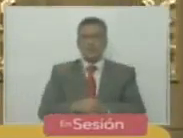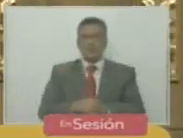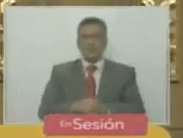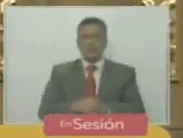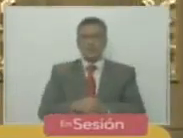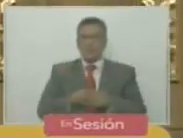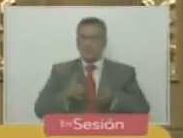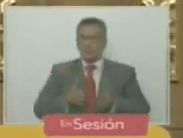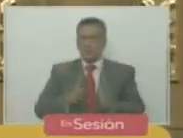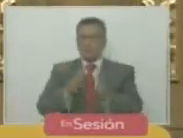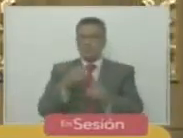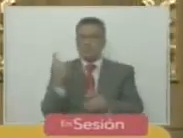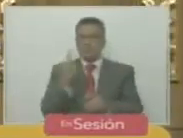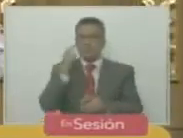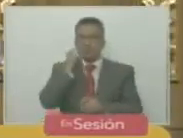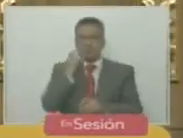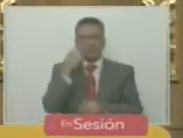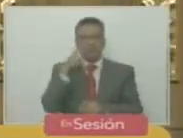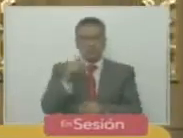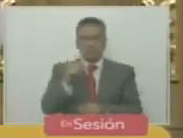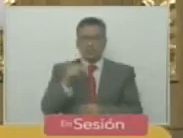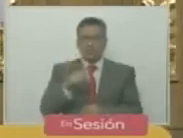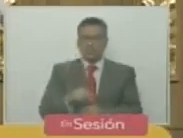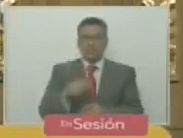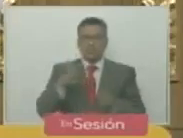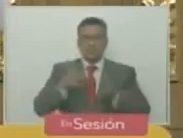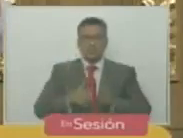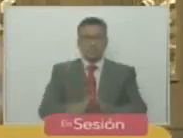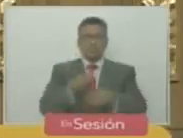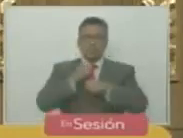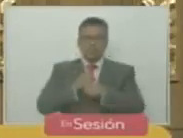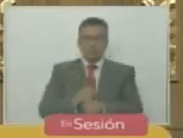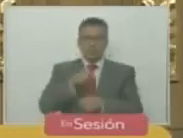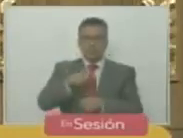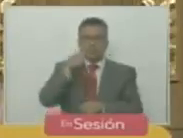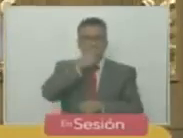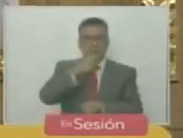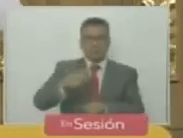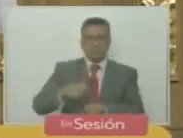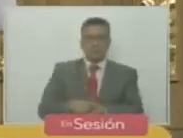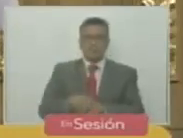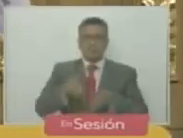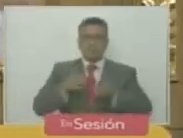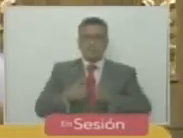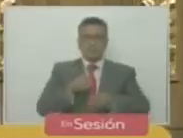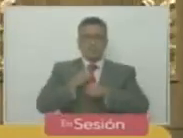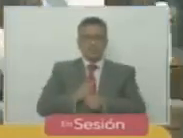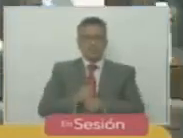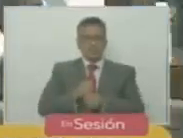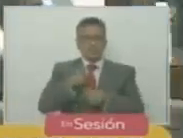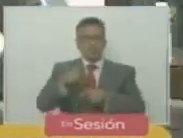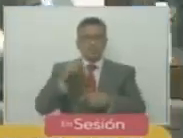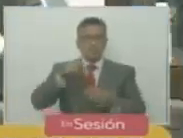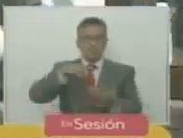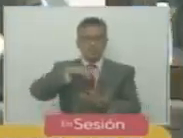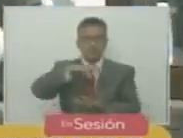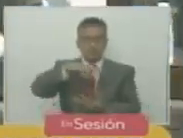no nació tan solo un hombre, nació la esperanza de este pueblo, la esperanza de este